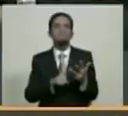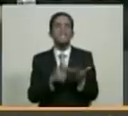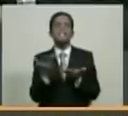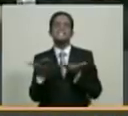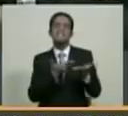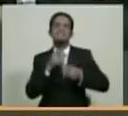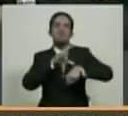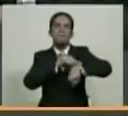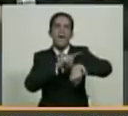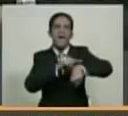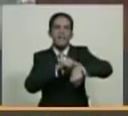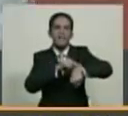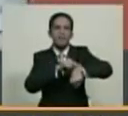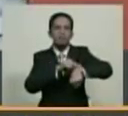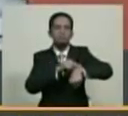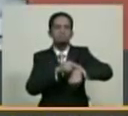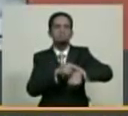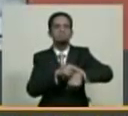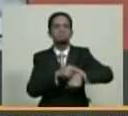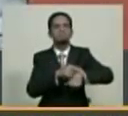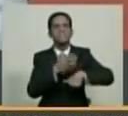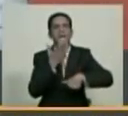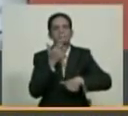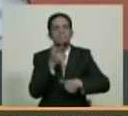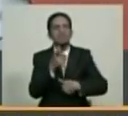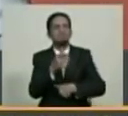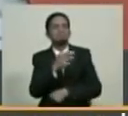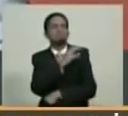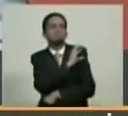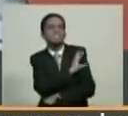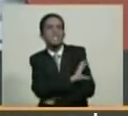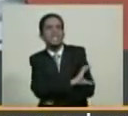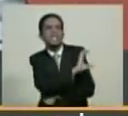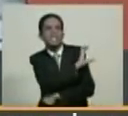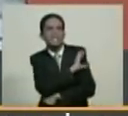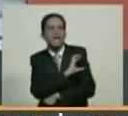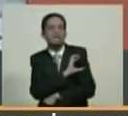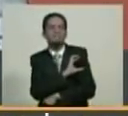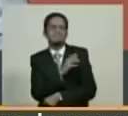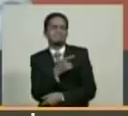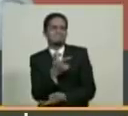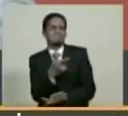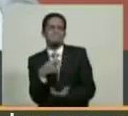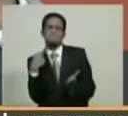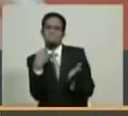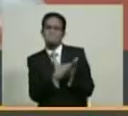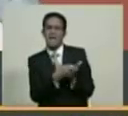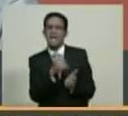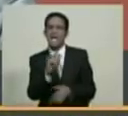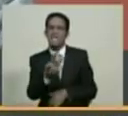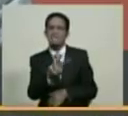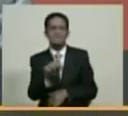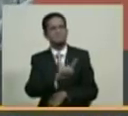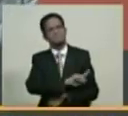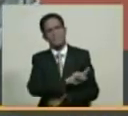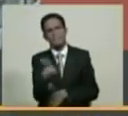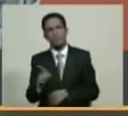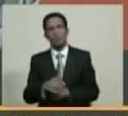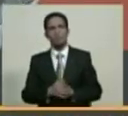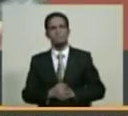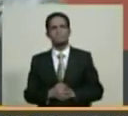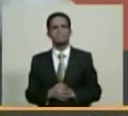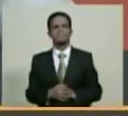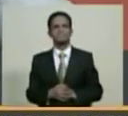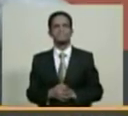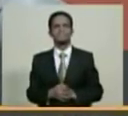públicos, las clínicas, tienen que exonerar del IVA a las personas que vayan a hacer uso de ellas.